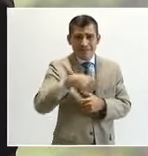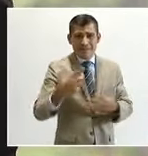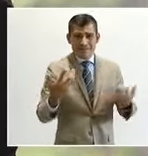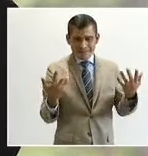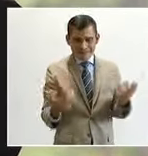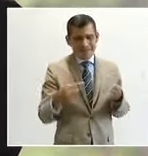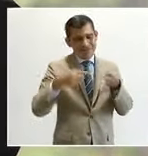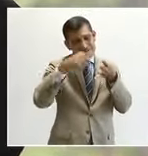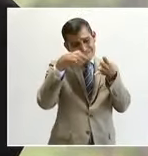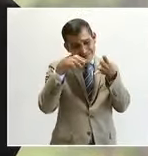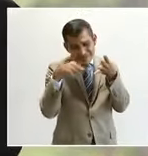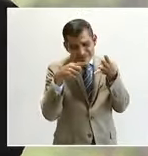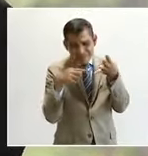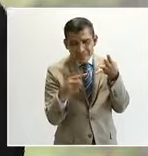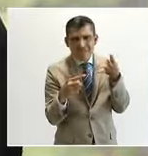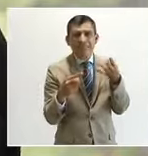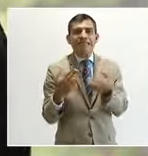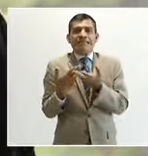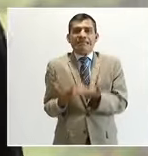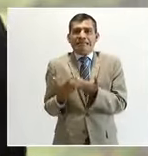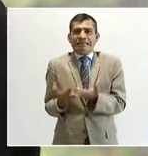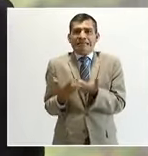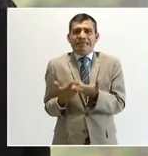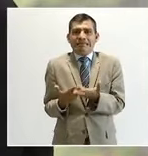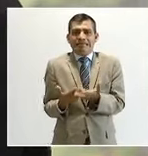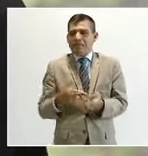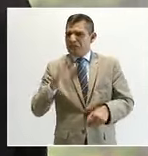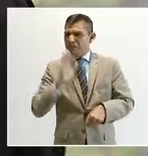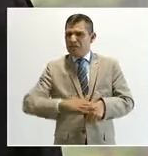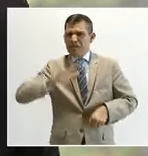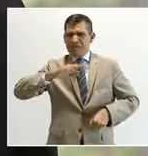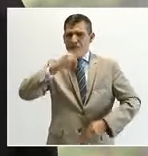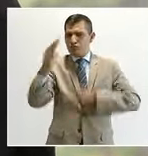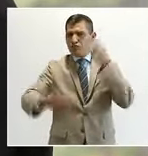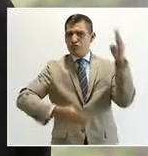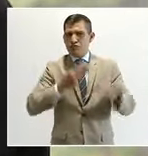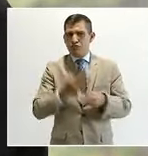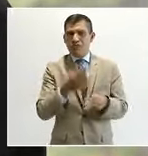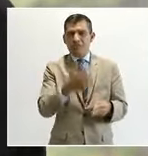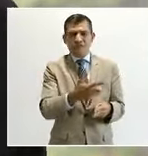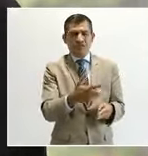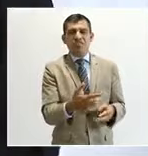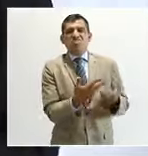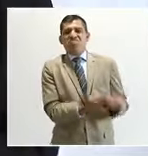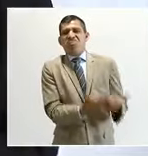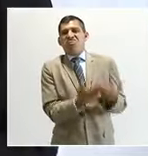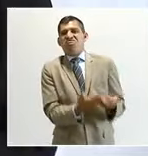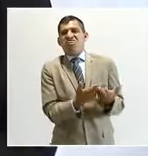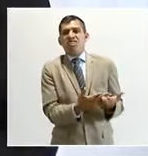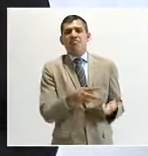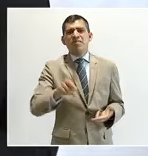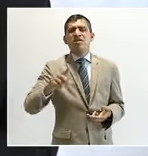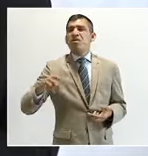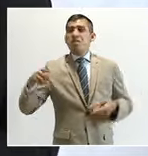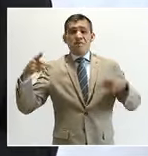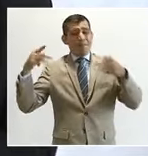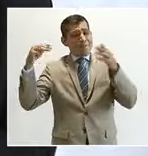en la lista de los hombres más ricos del mundo pero millones de mexicanos en la pobreza y